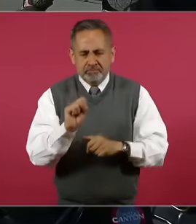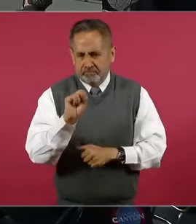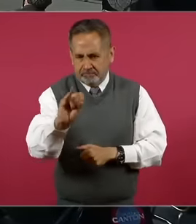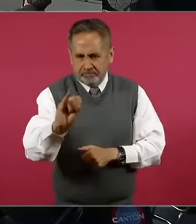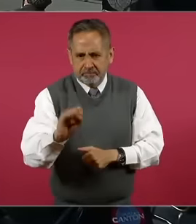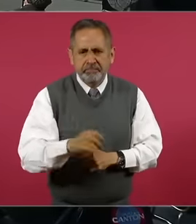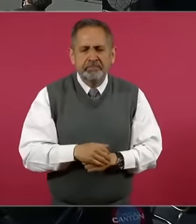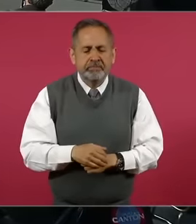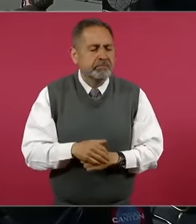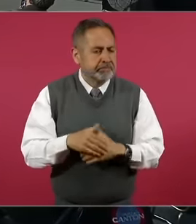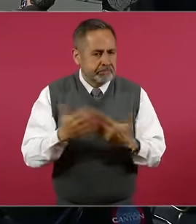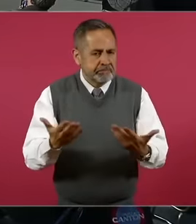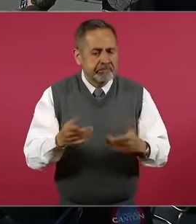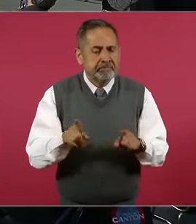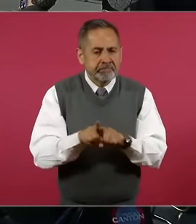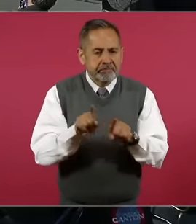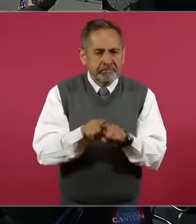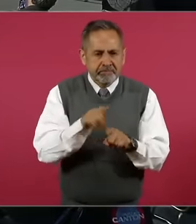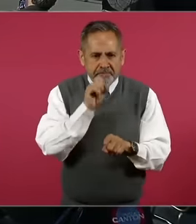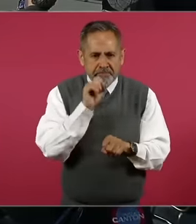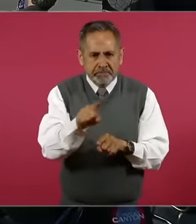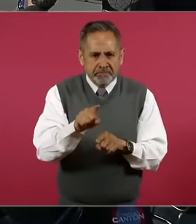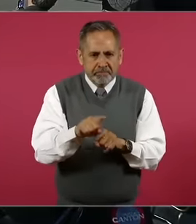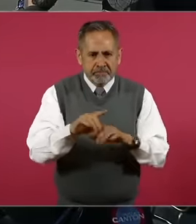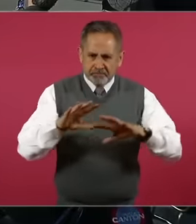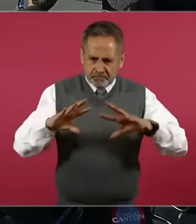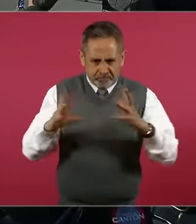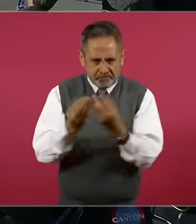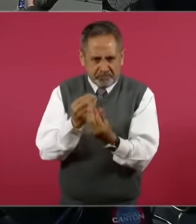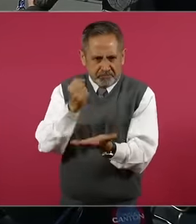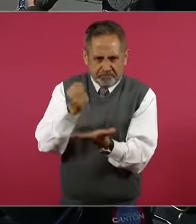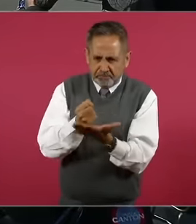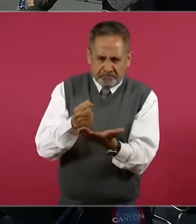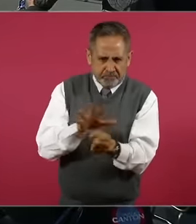en lo particular, lo no reservado.